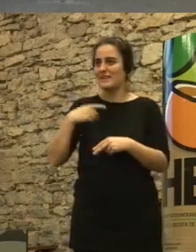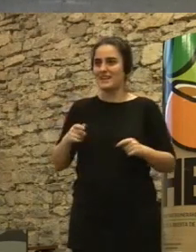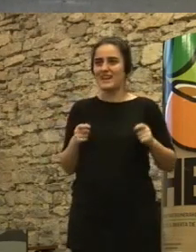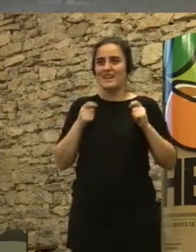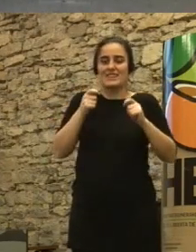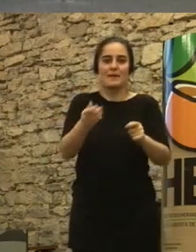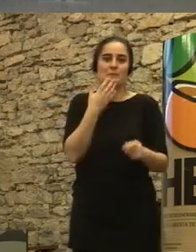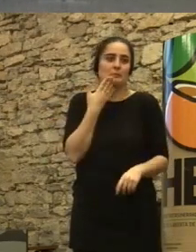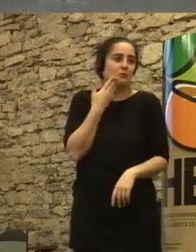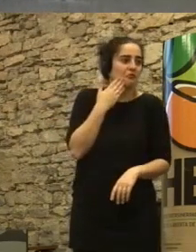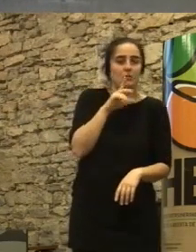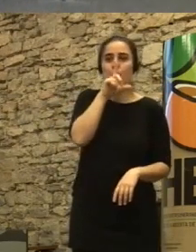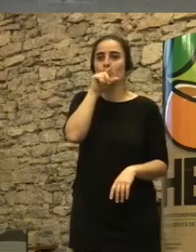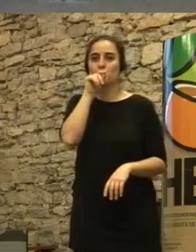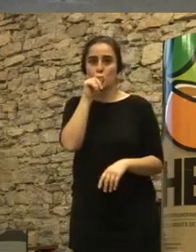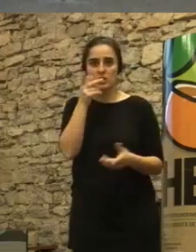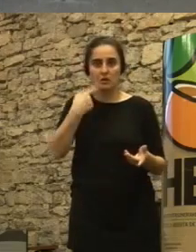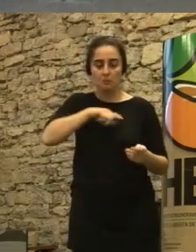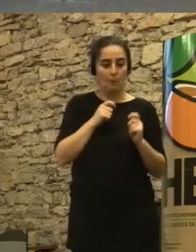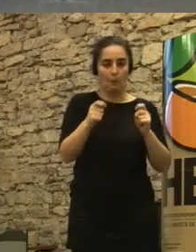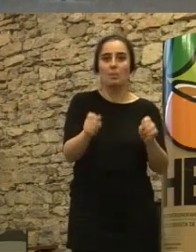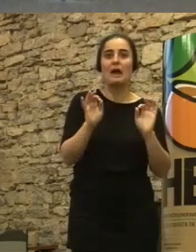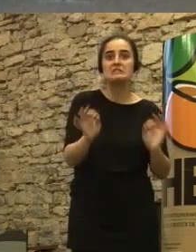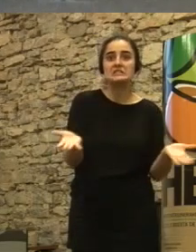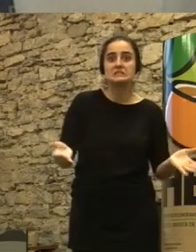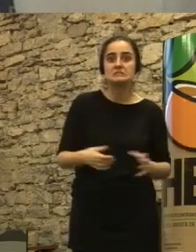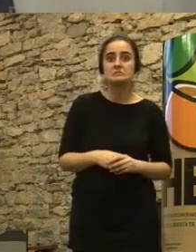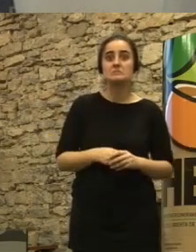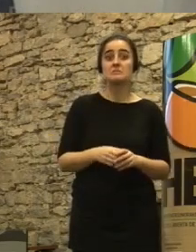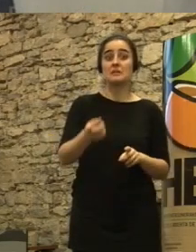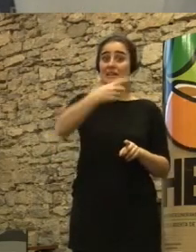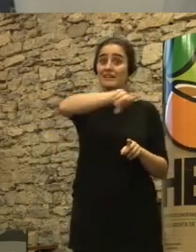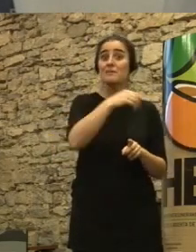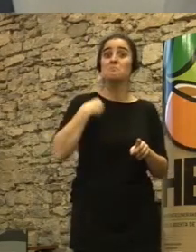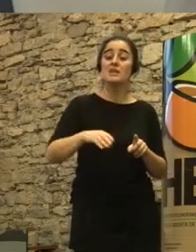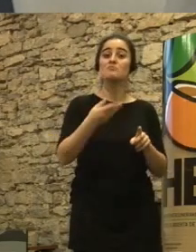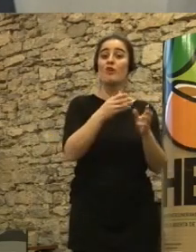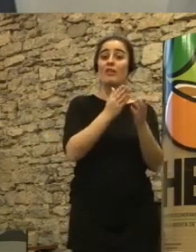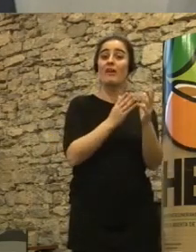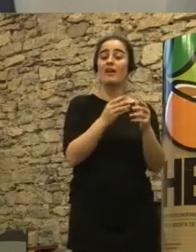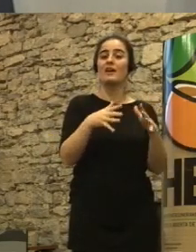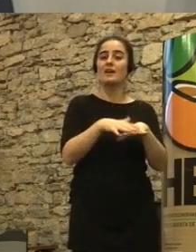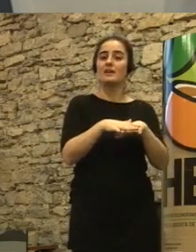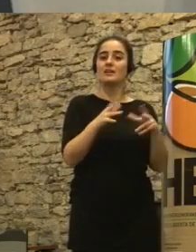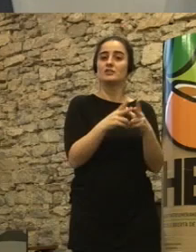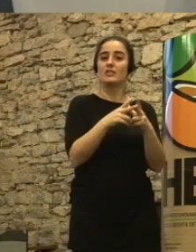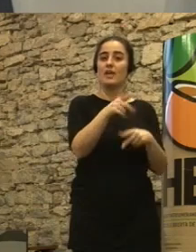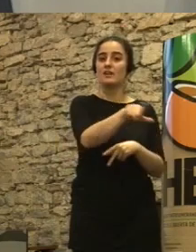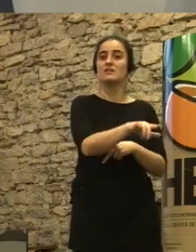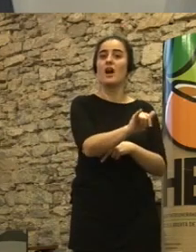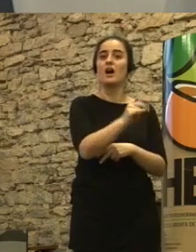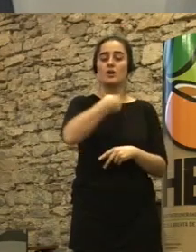través de los Facebook y los Twitter de este mundo? ¿Y que esos señores en sus despachos americanos tienen estos